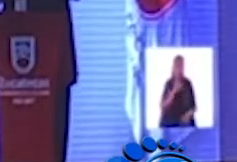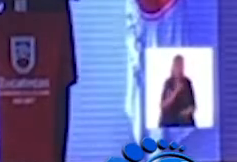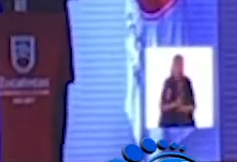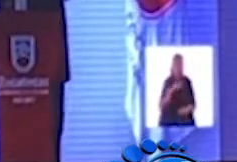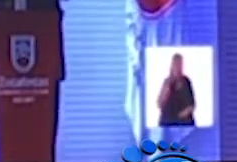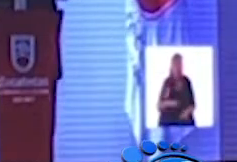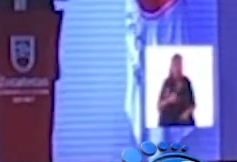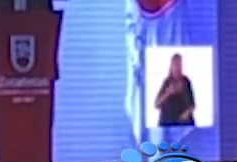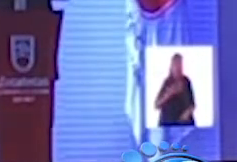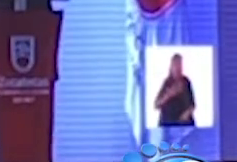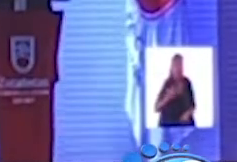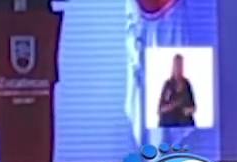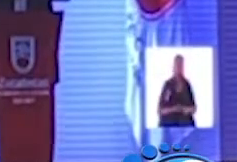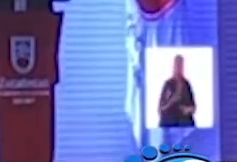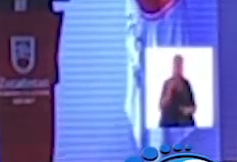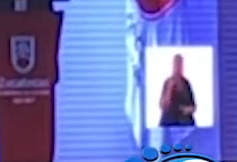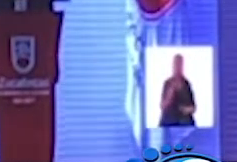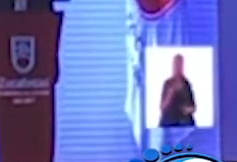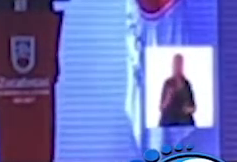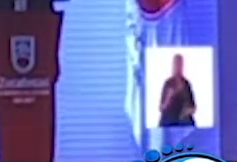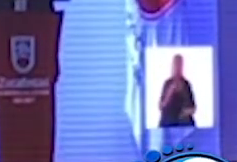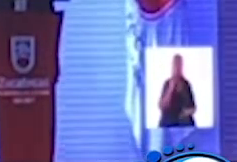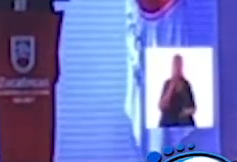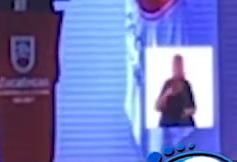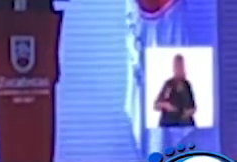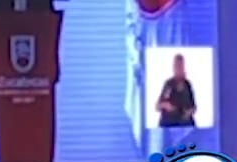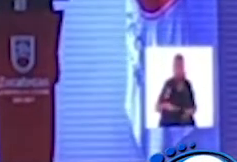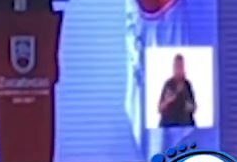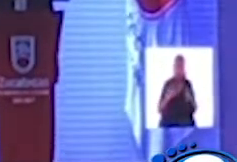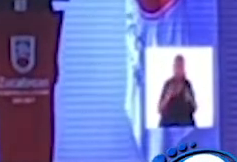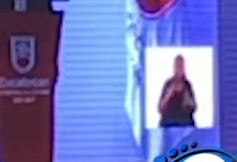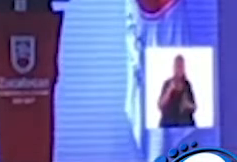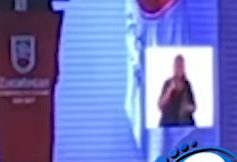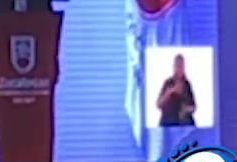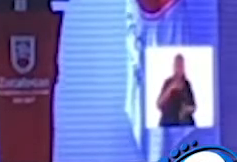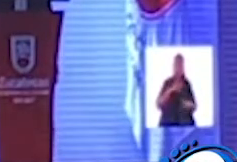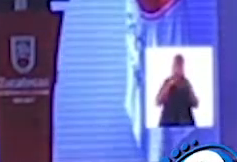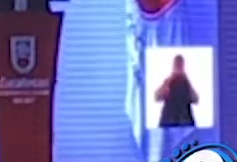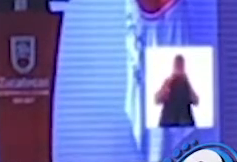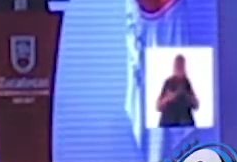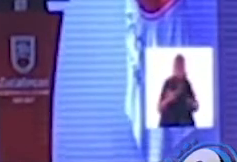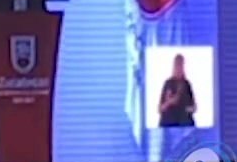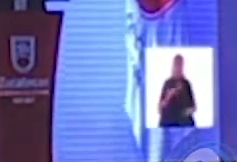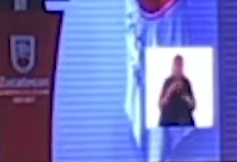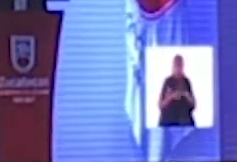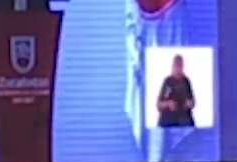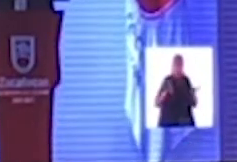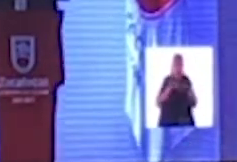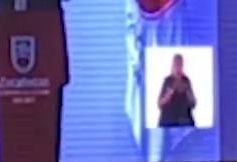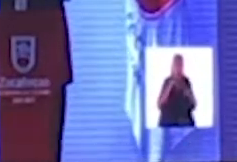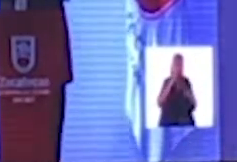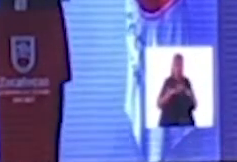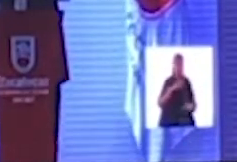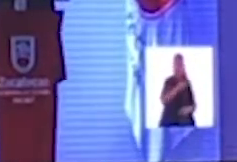década, el gobierno del Estado pone verdadera atención al campo. Lo estamos haciendo